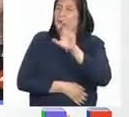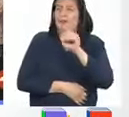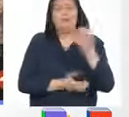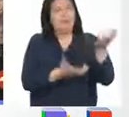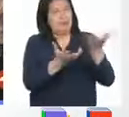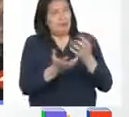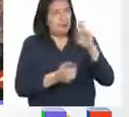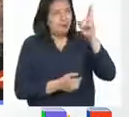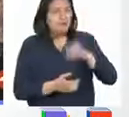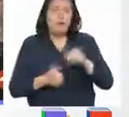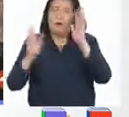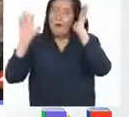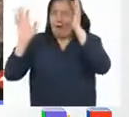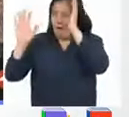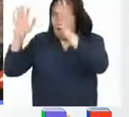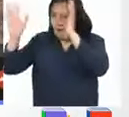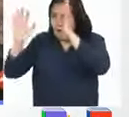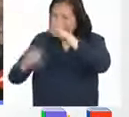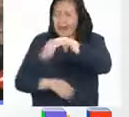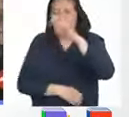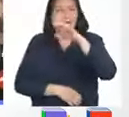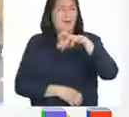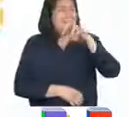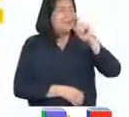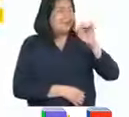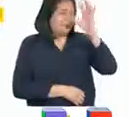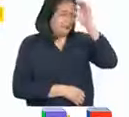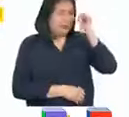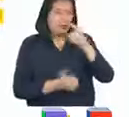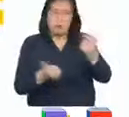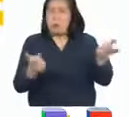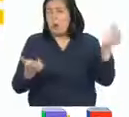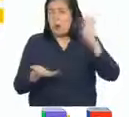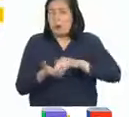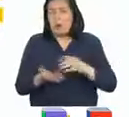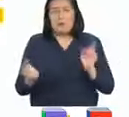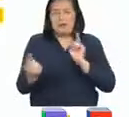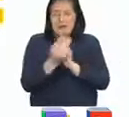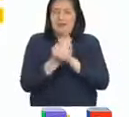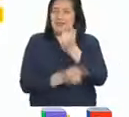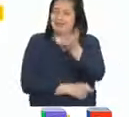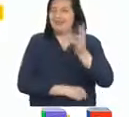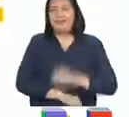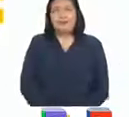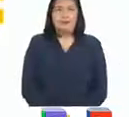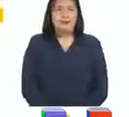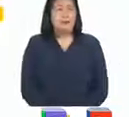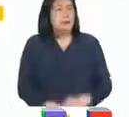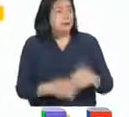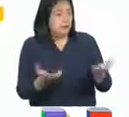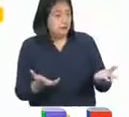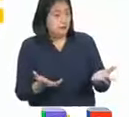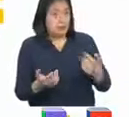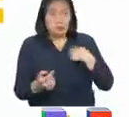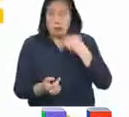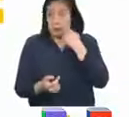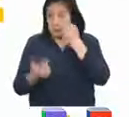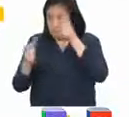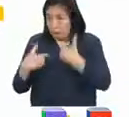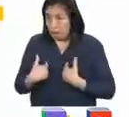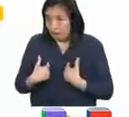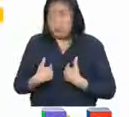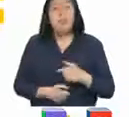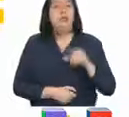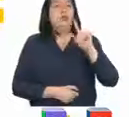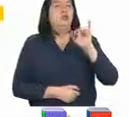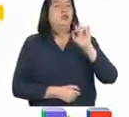Bienvenido, profesor. Hola, Patricia. Hola, chicas y chicos. Qué gusto volver a encontrarnos con ustedes. Para quienes recién me conocen, soy